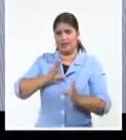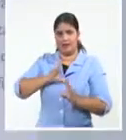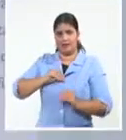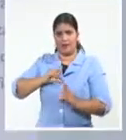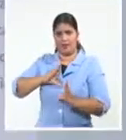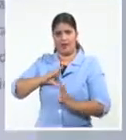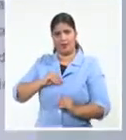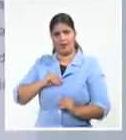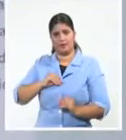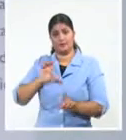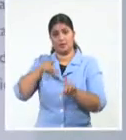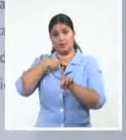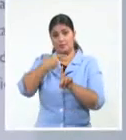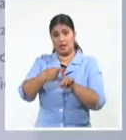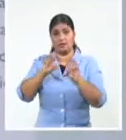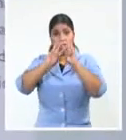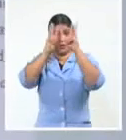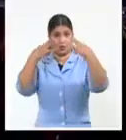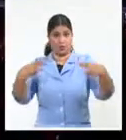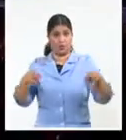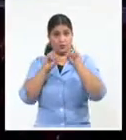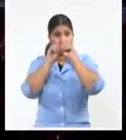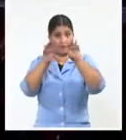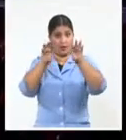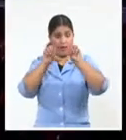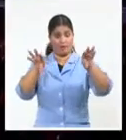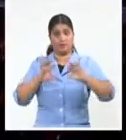A la par, en las redes sociales se posicionan en el blog